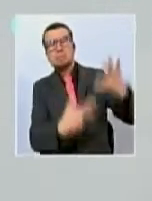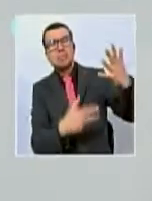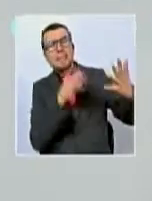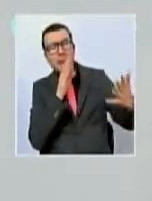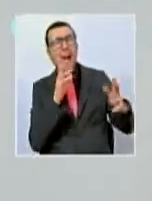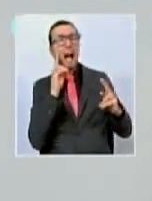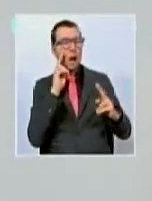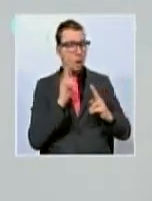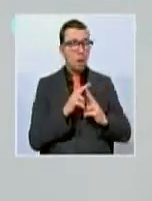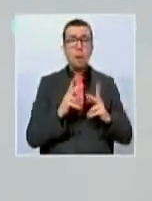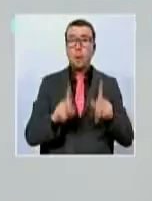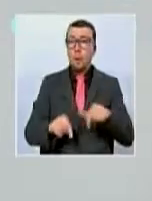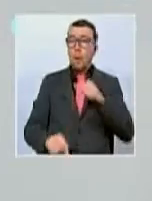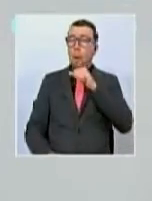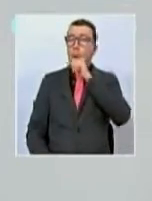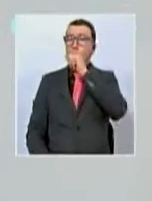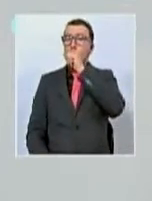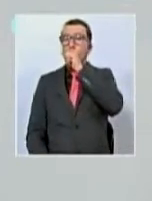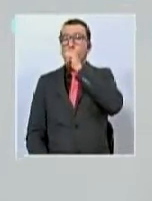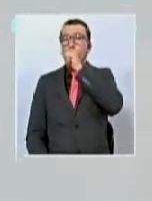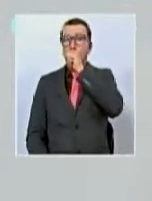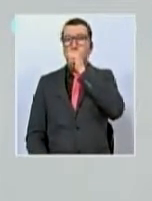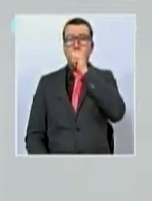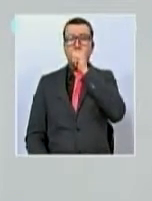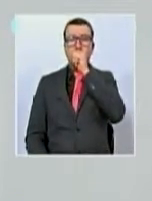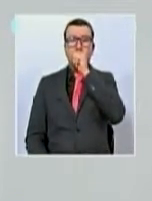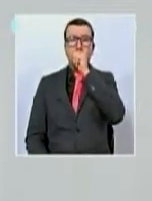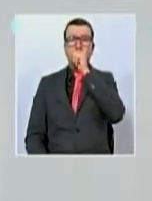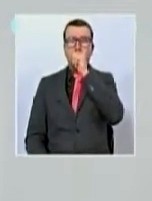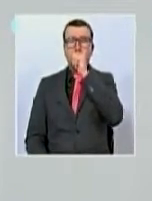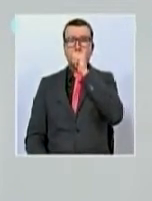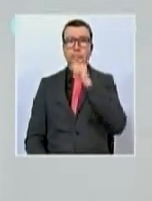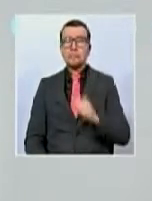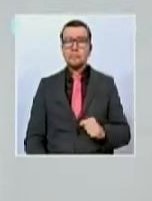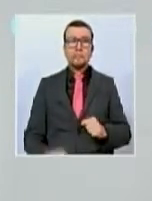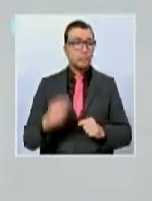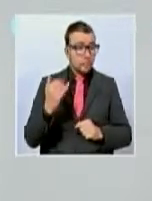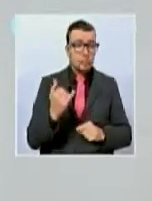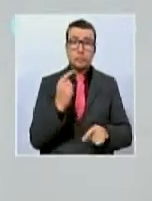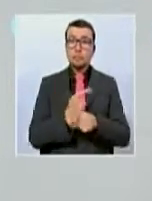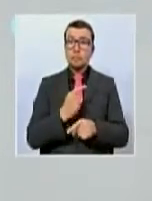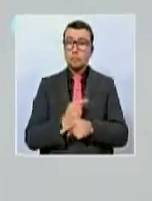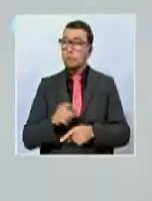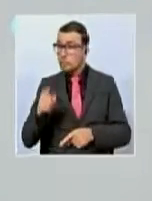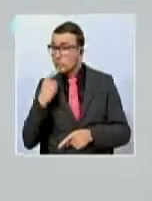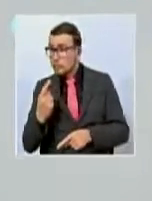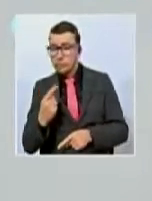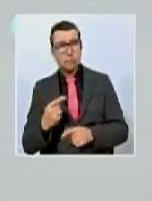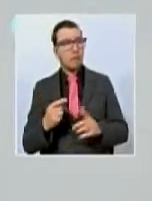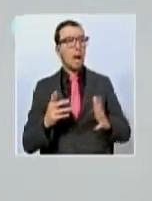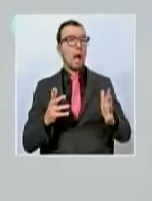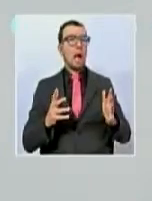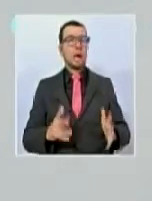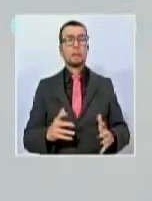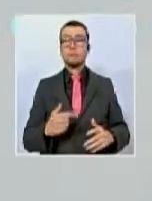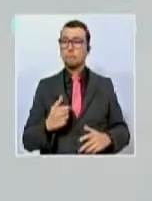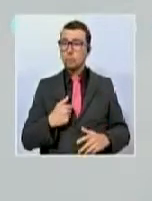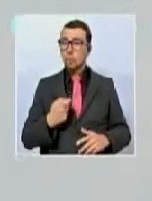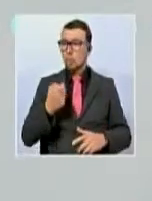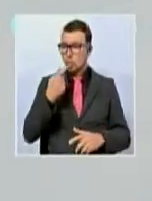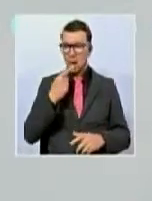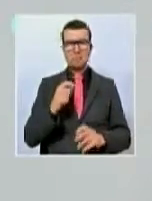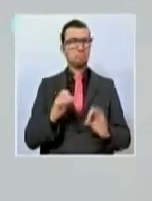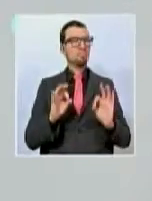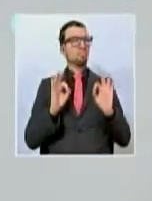que estén actualizados con toda esa información, porque es lo que realmente los va a ayudar a ellos a decir, estoy consumiendo un producto de